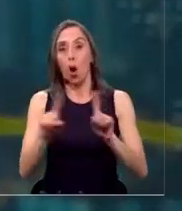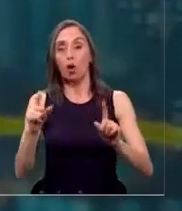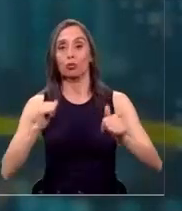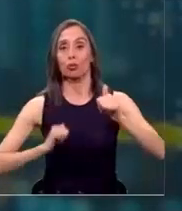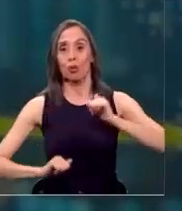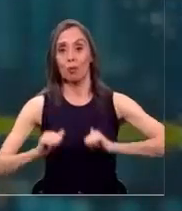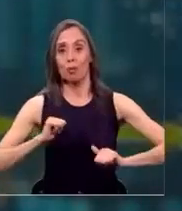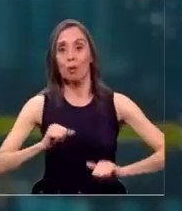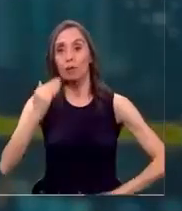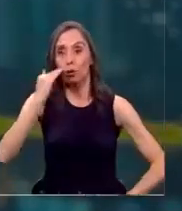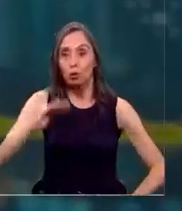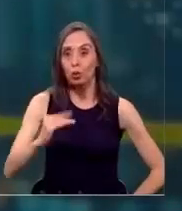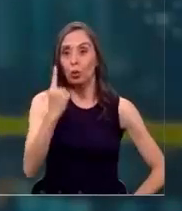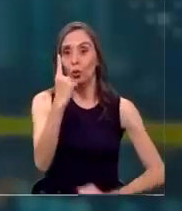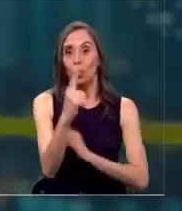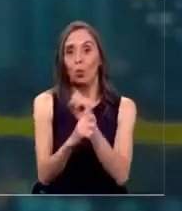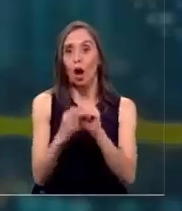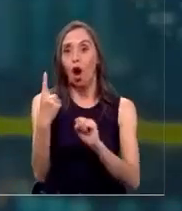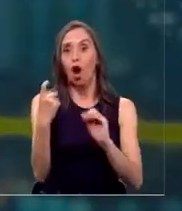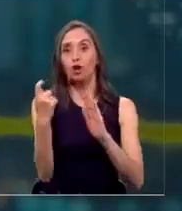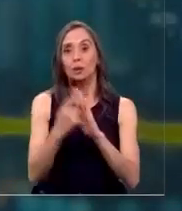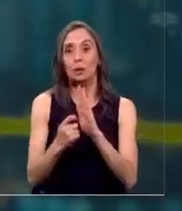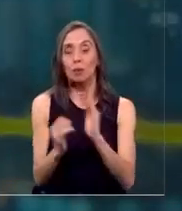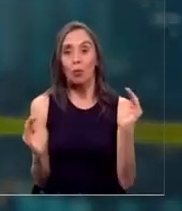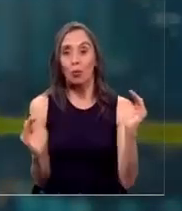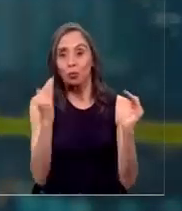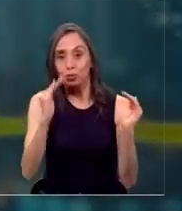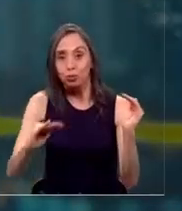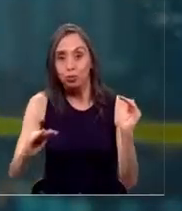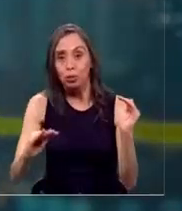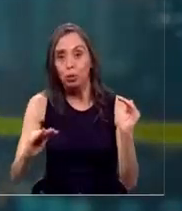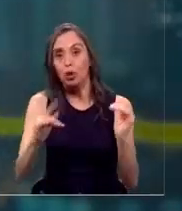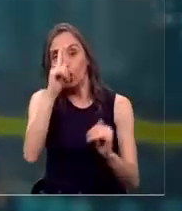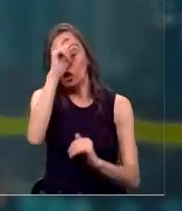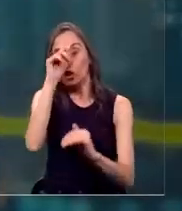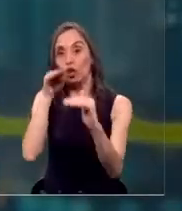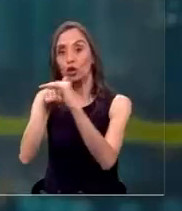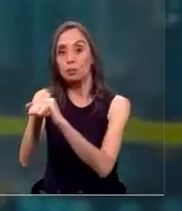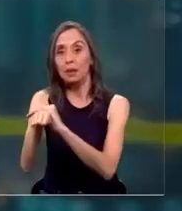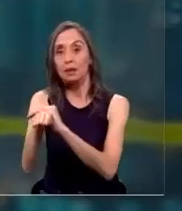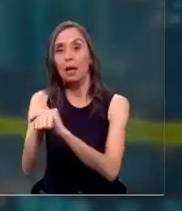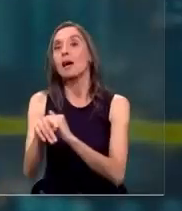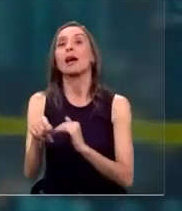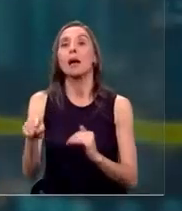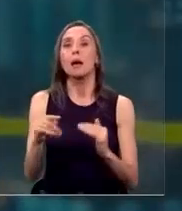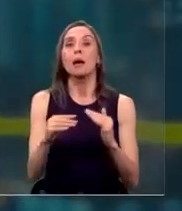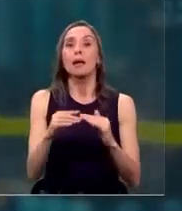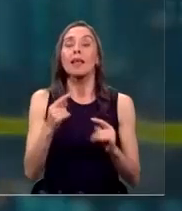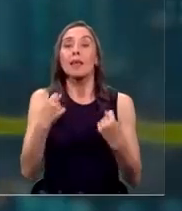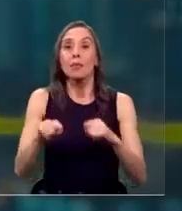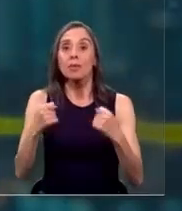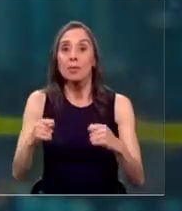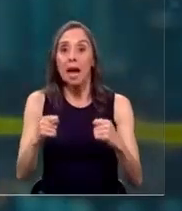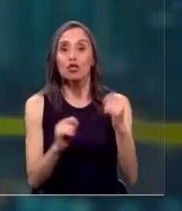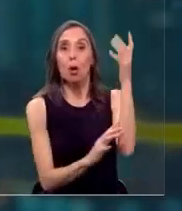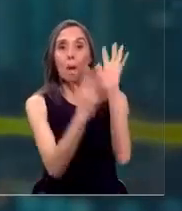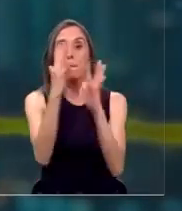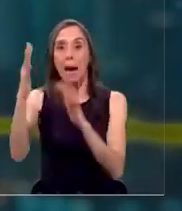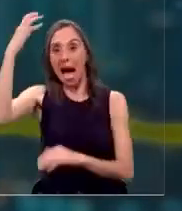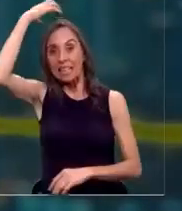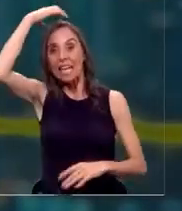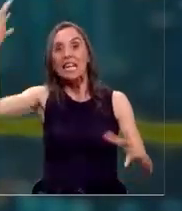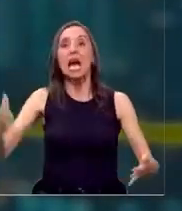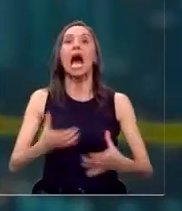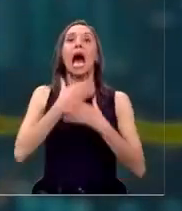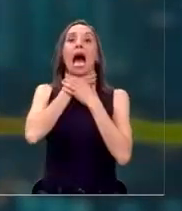Ama, un niño de 1 año y 11 meses, se encuentra internado luego de ser baleado en un intento de asalto en el Parque Los Reyes. Los